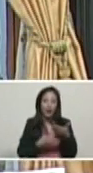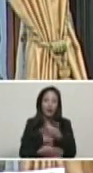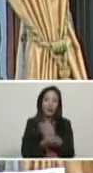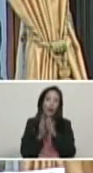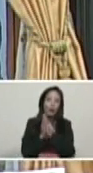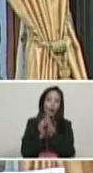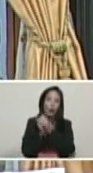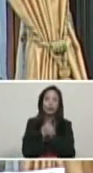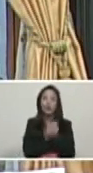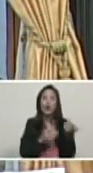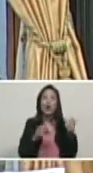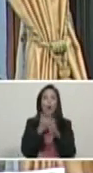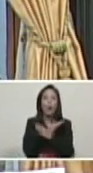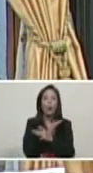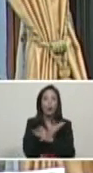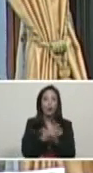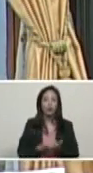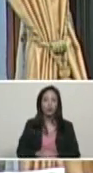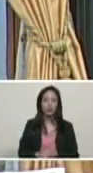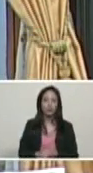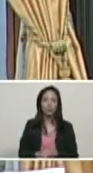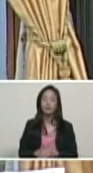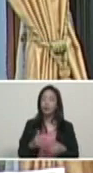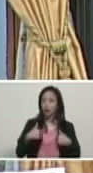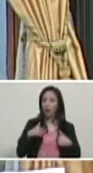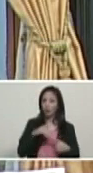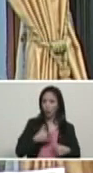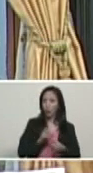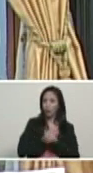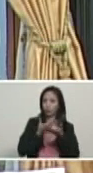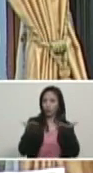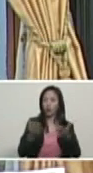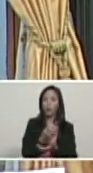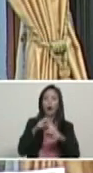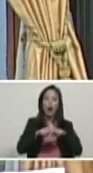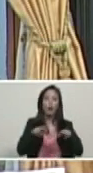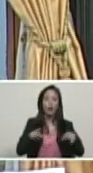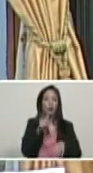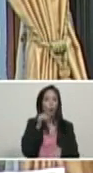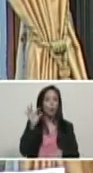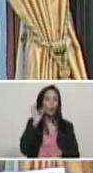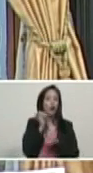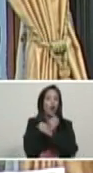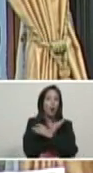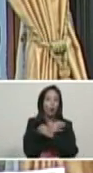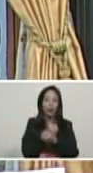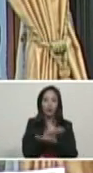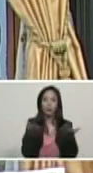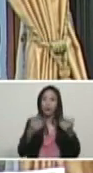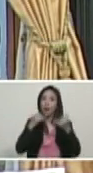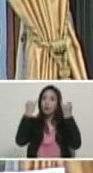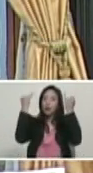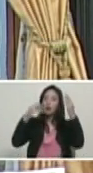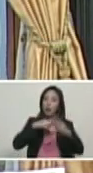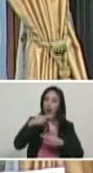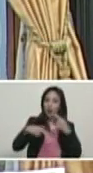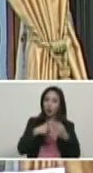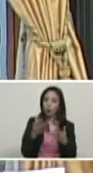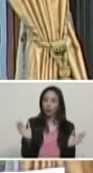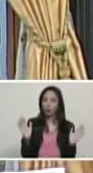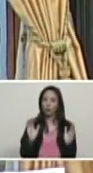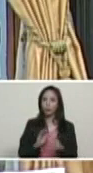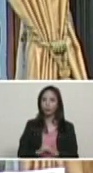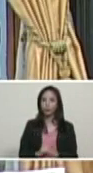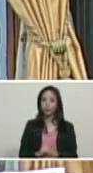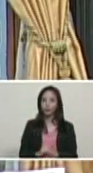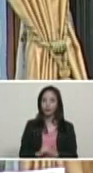los juguetes. Yo le puedo garantizar a los niños y niñas. Esto es un regalo que la revolución, pues,